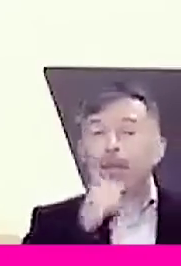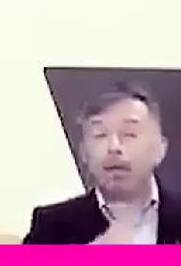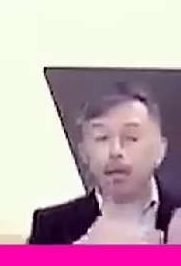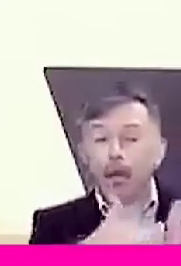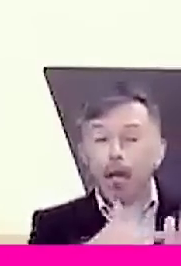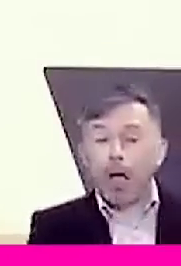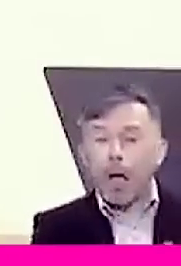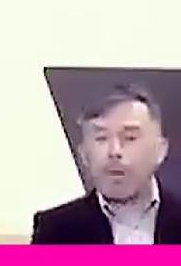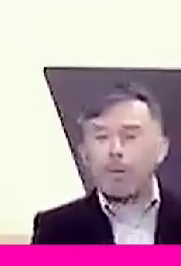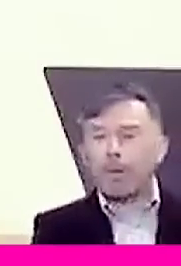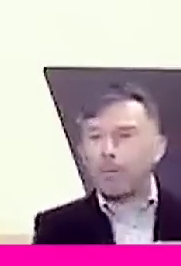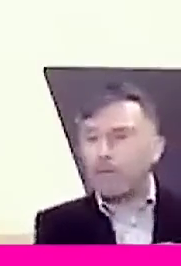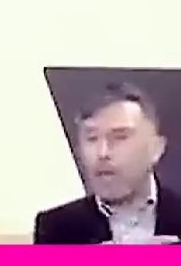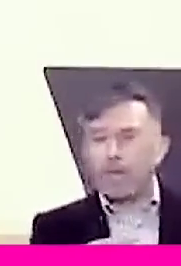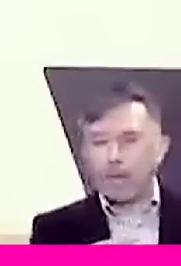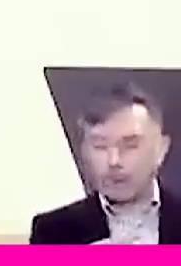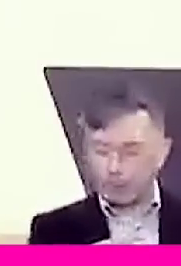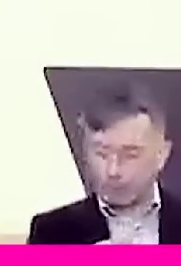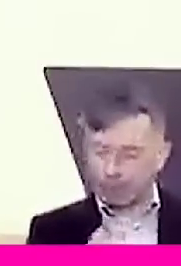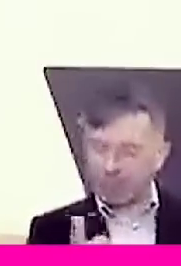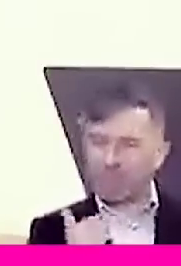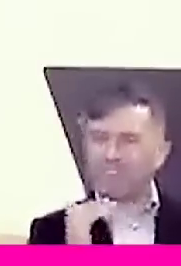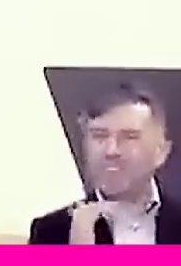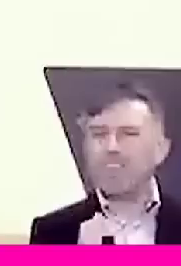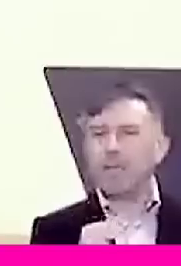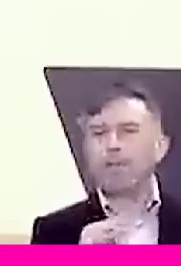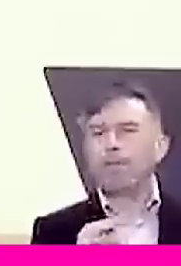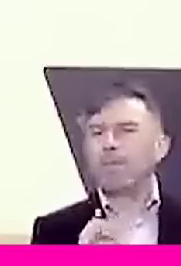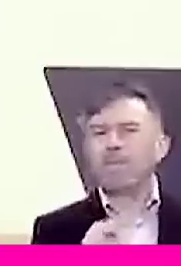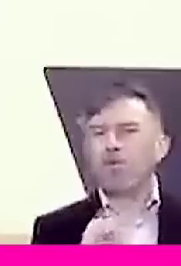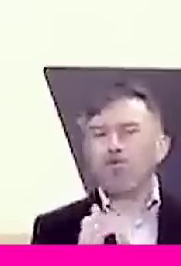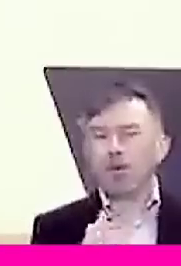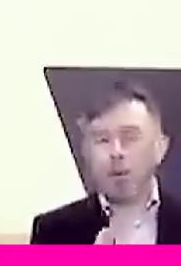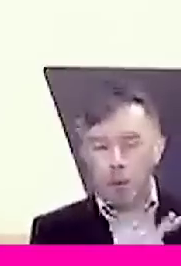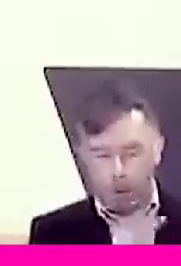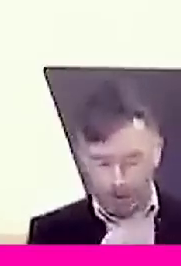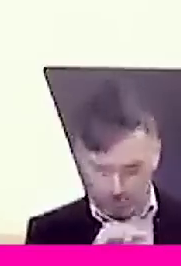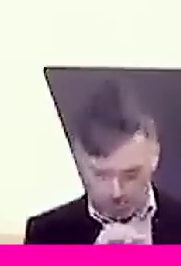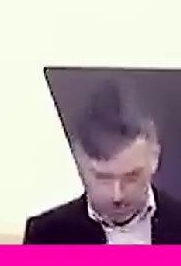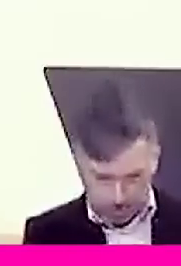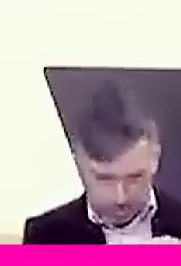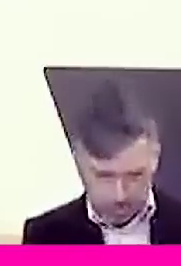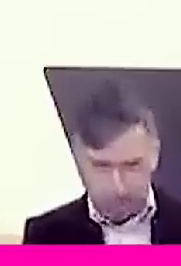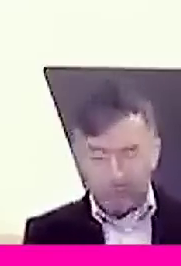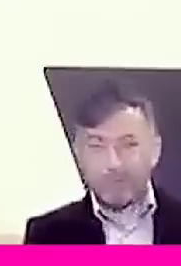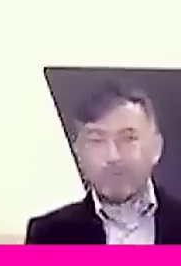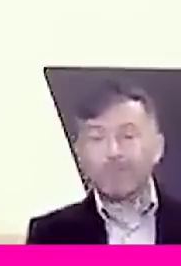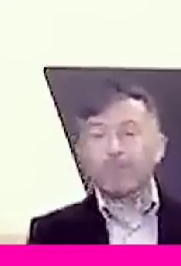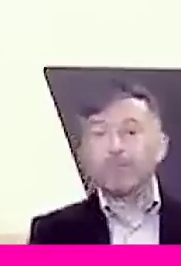condiciones mínimas que garanticen su viabilidad y sobre todo que no dinamiten